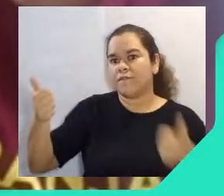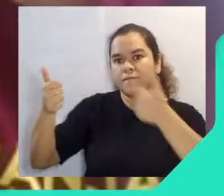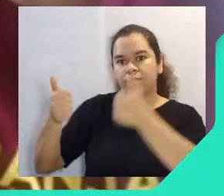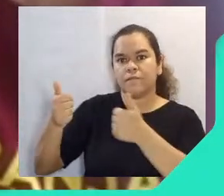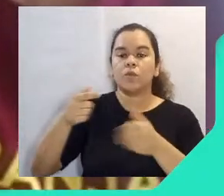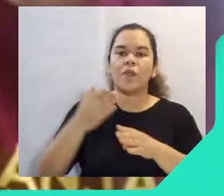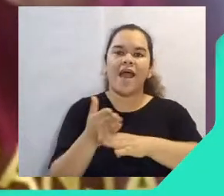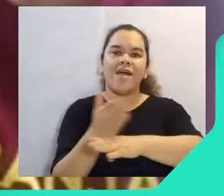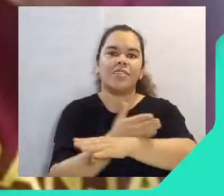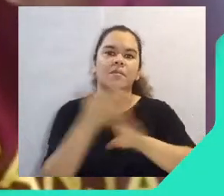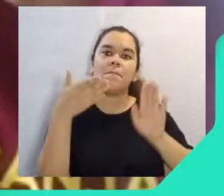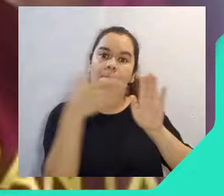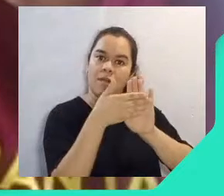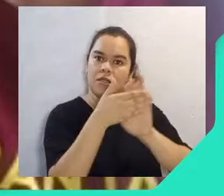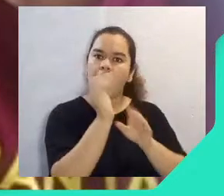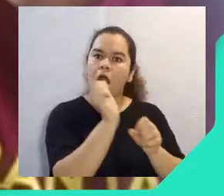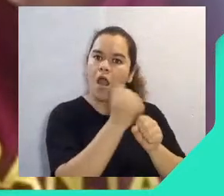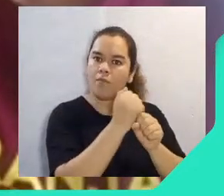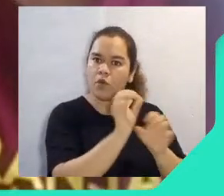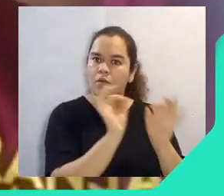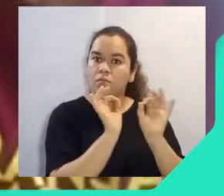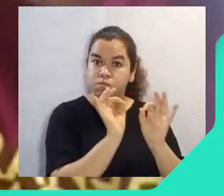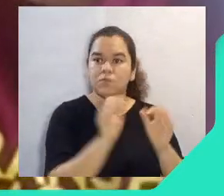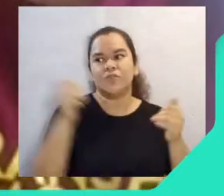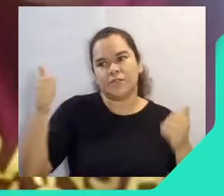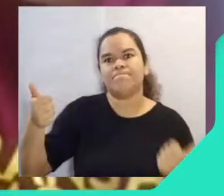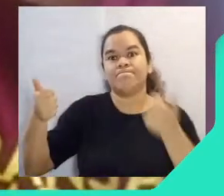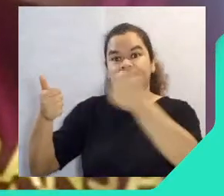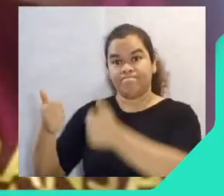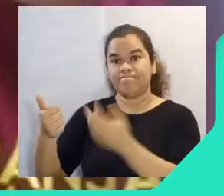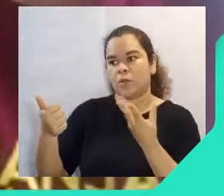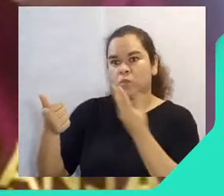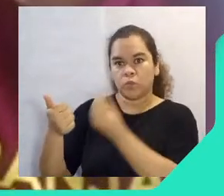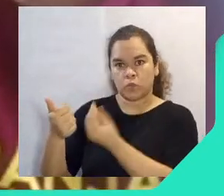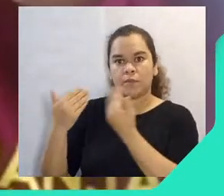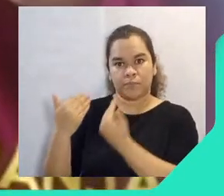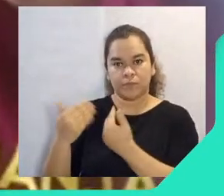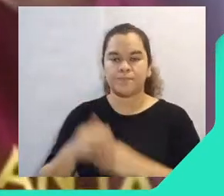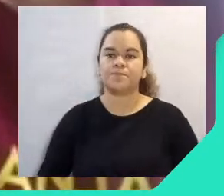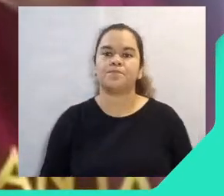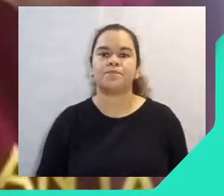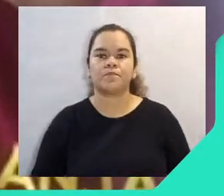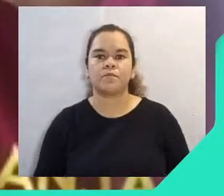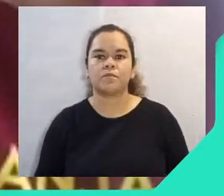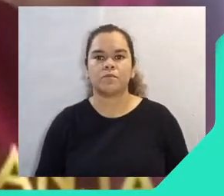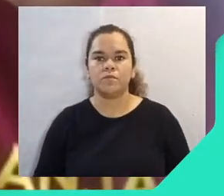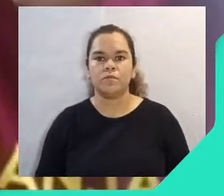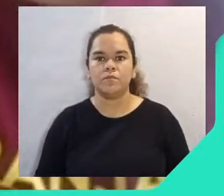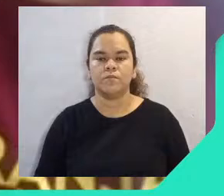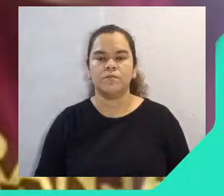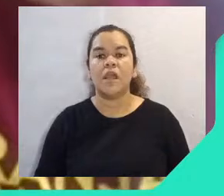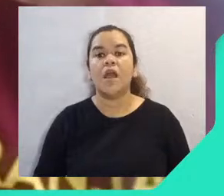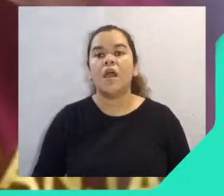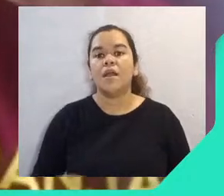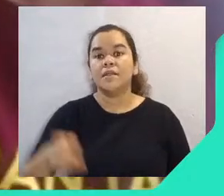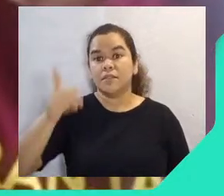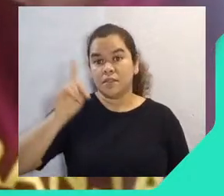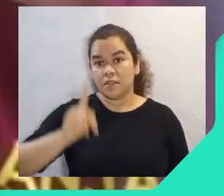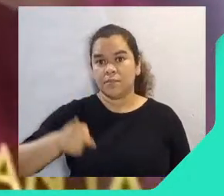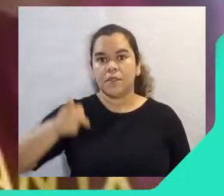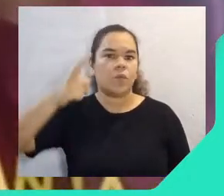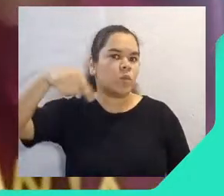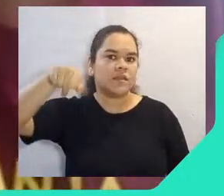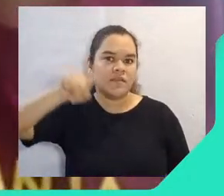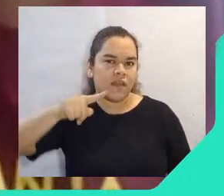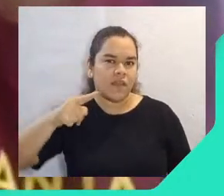aprobado, teniendo un porcentaje de la carrera aprobada también. Y por último, a los futuros estudiantes, sea cual sea la carrera,